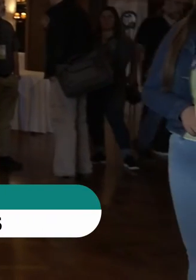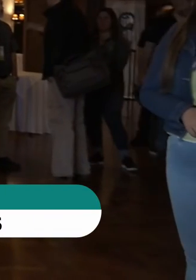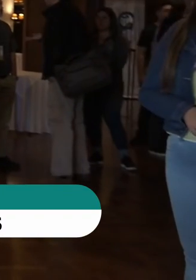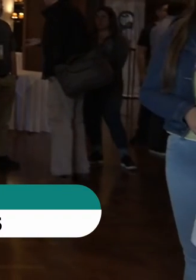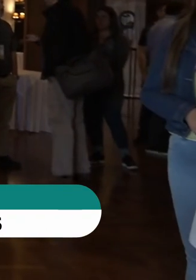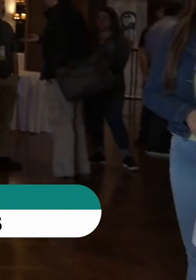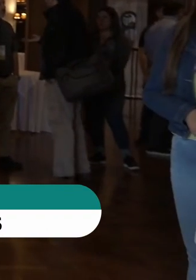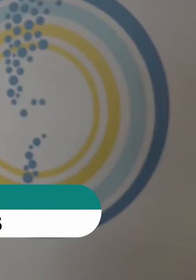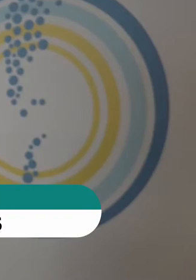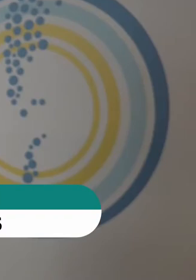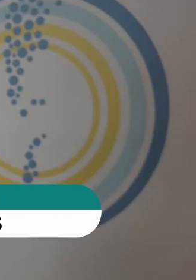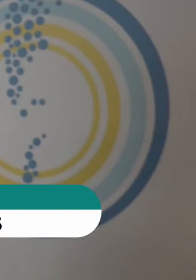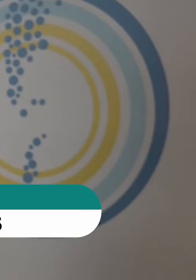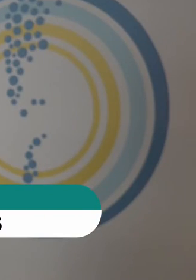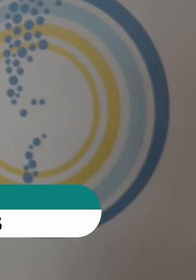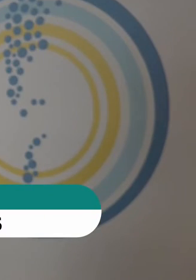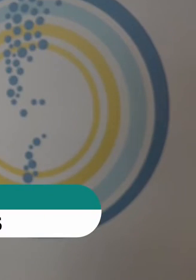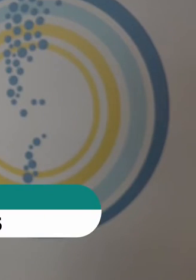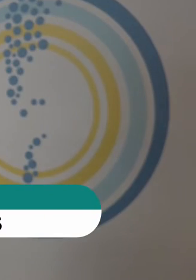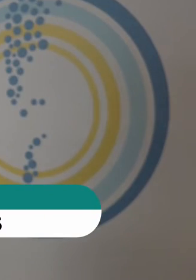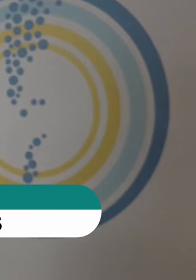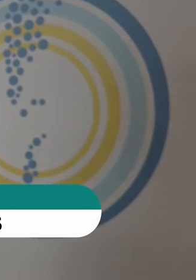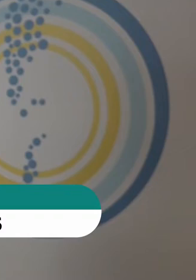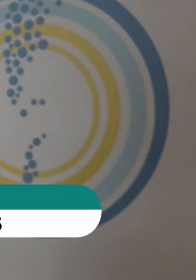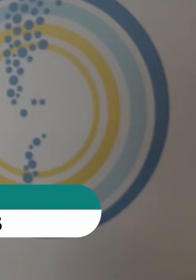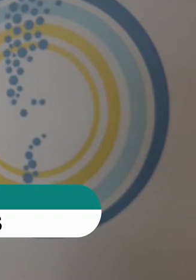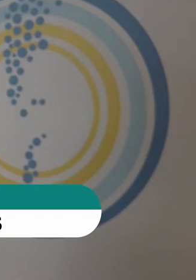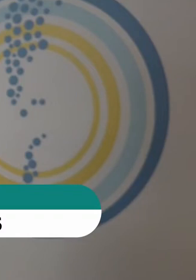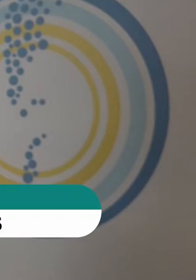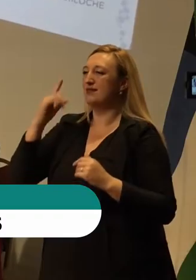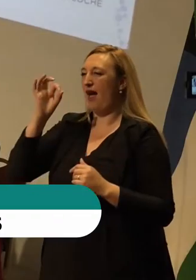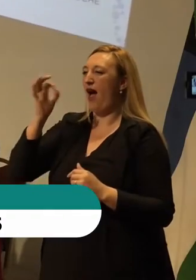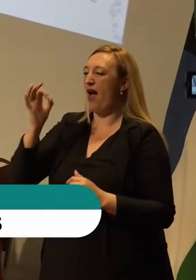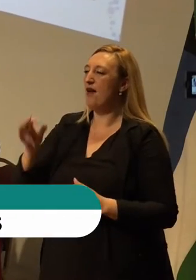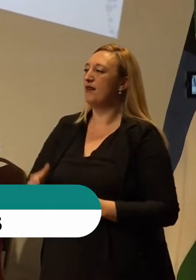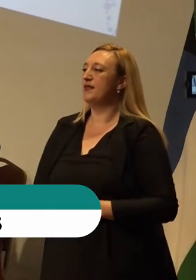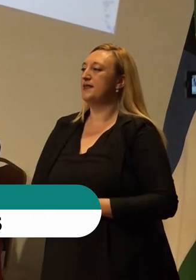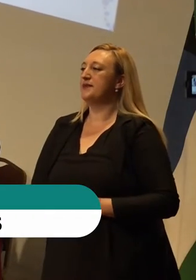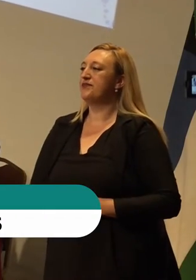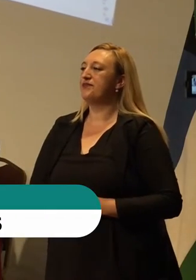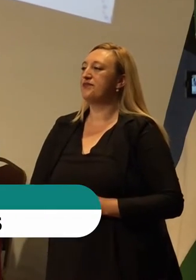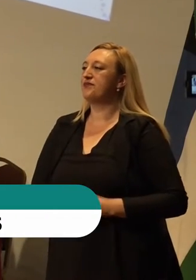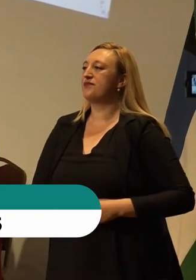directivos, de los institutos de formación docente, las universidades y